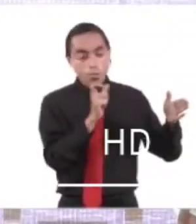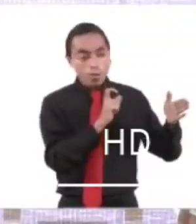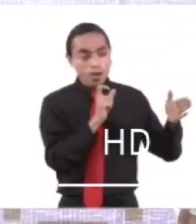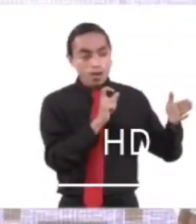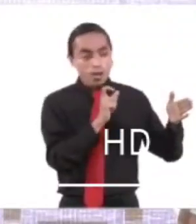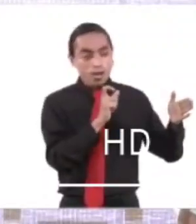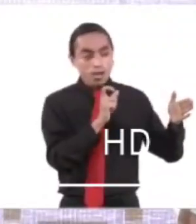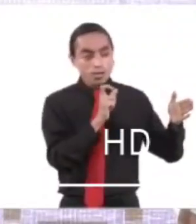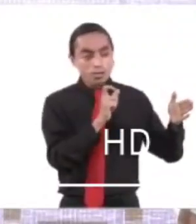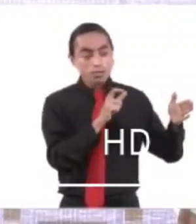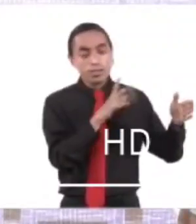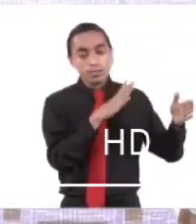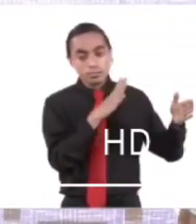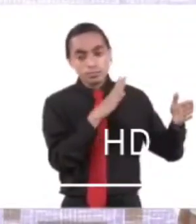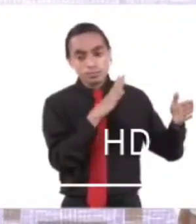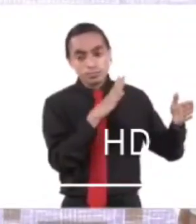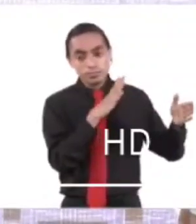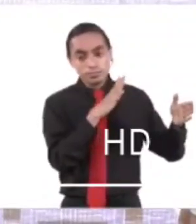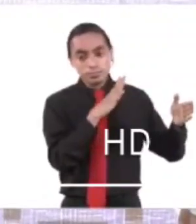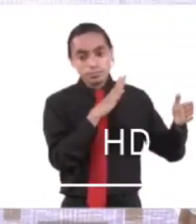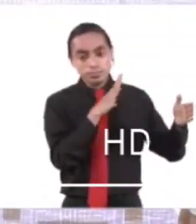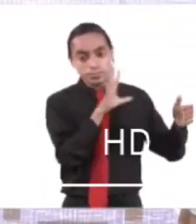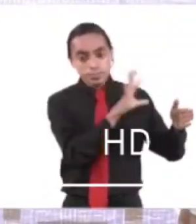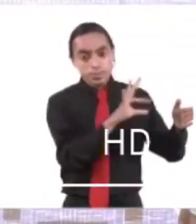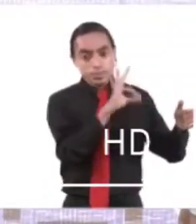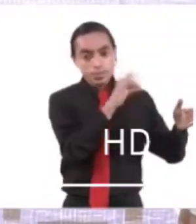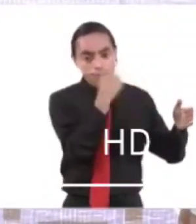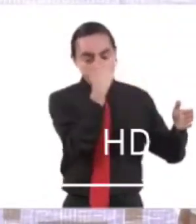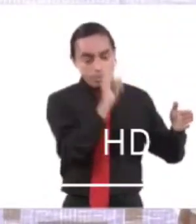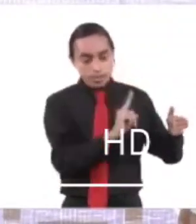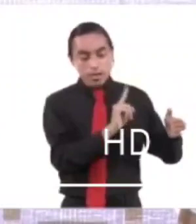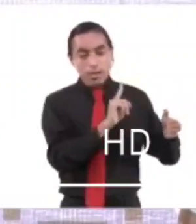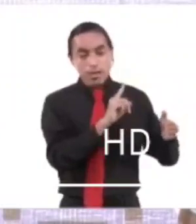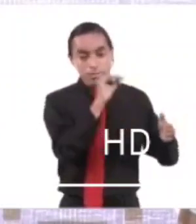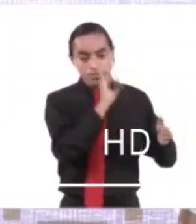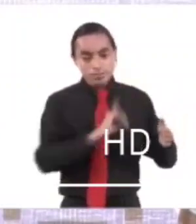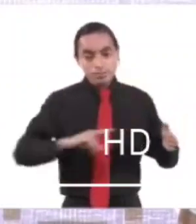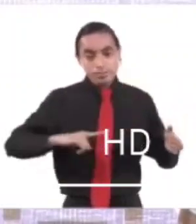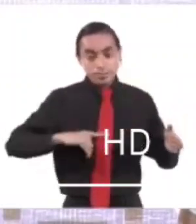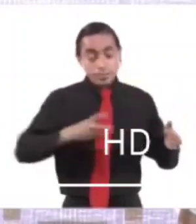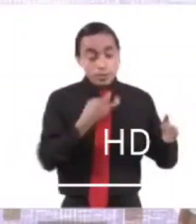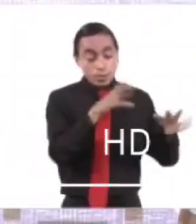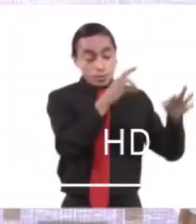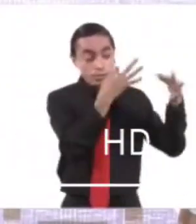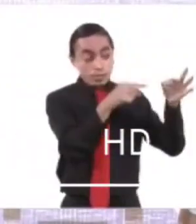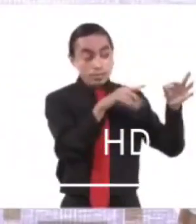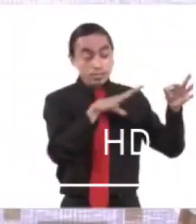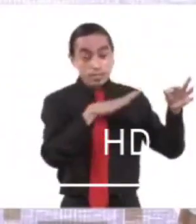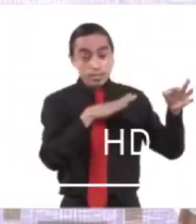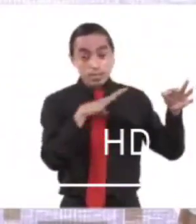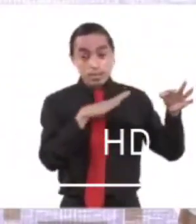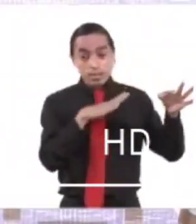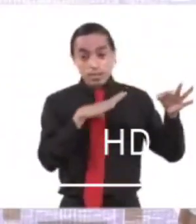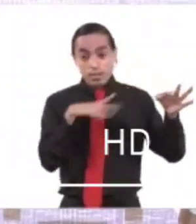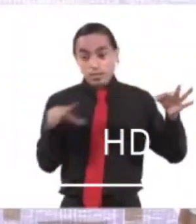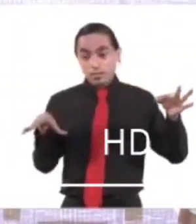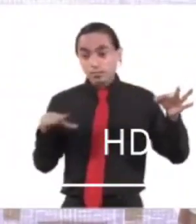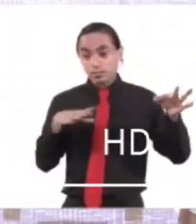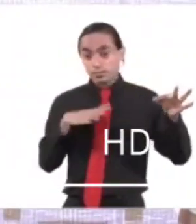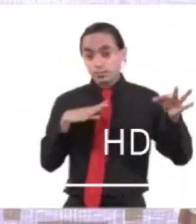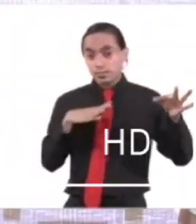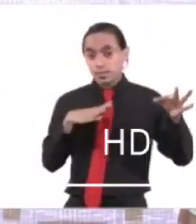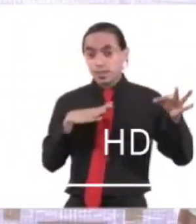la jefatura de gobierno. Y con ese documento cambió el debate y el